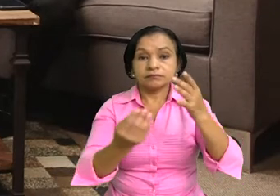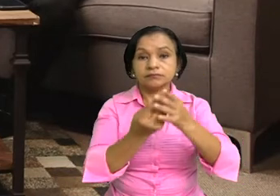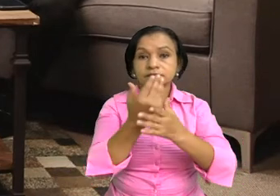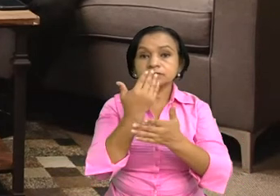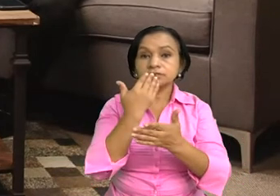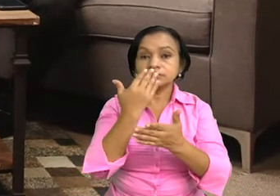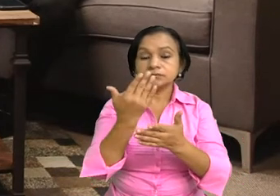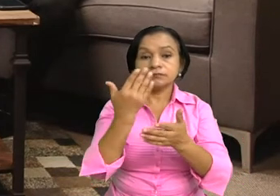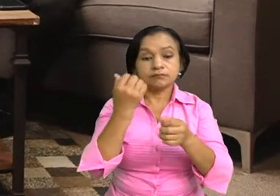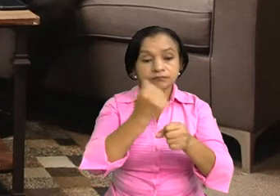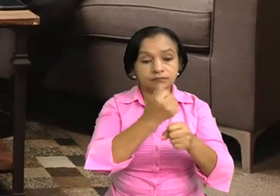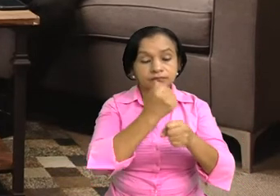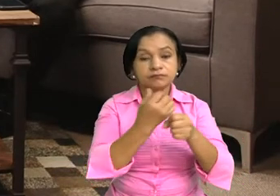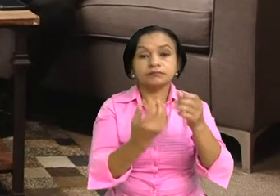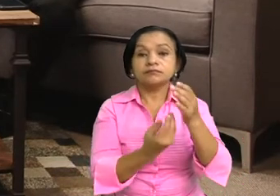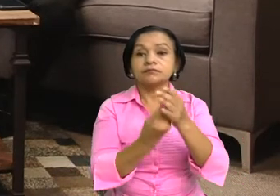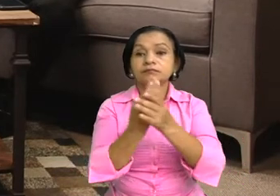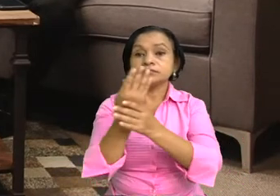beneficio para la producción